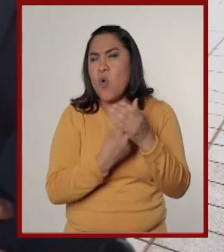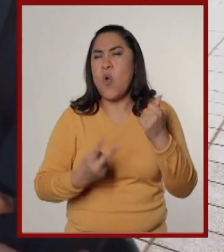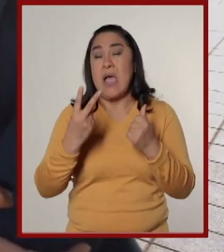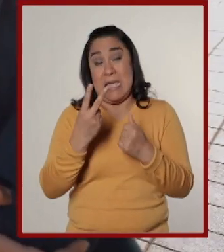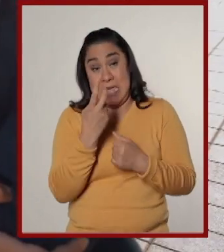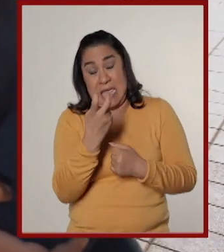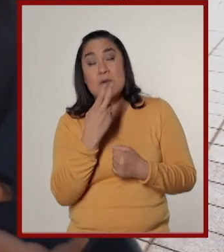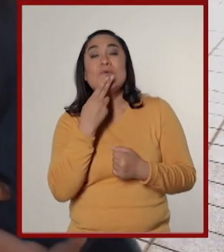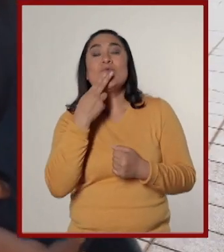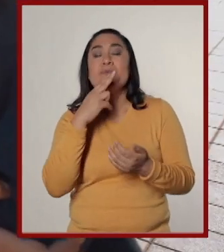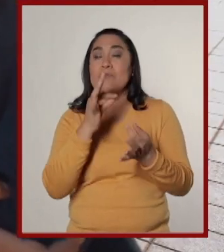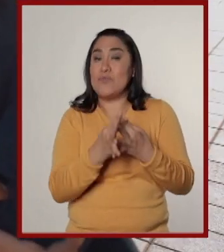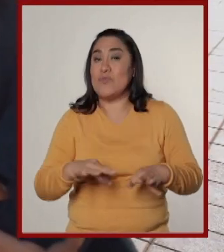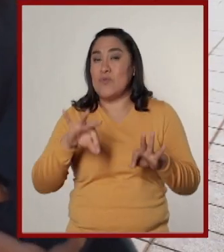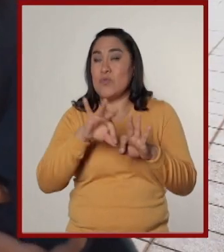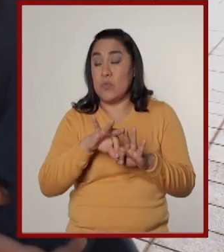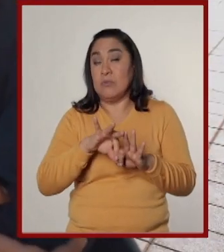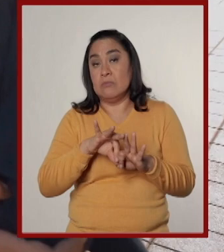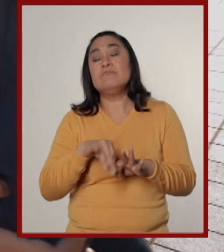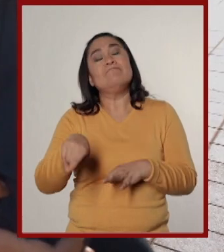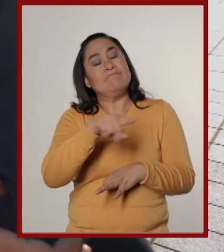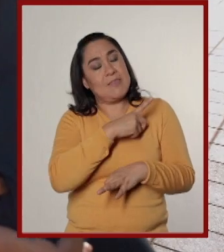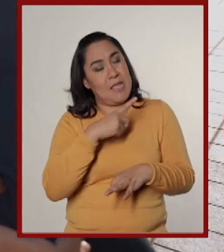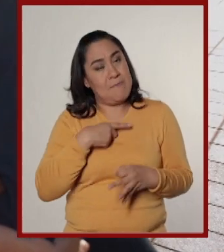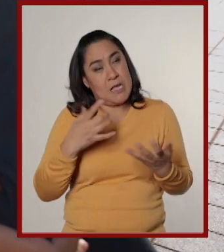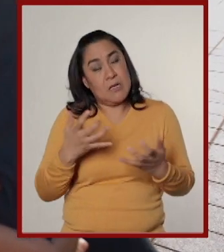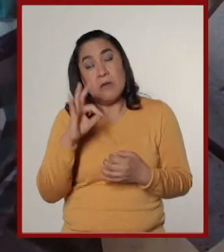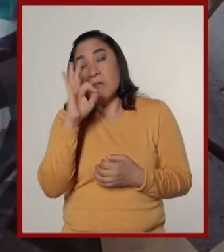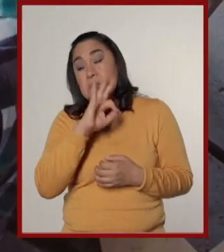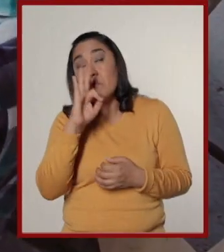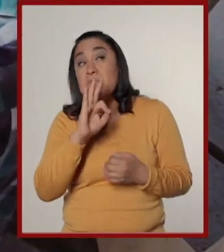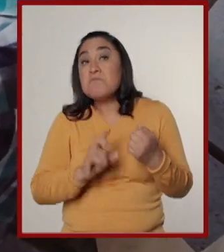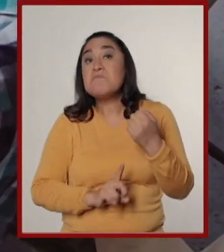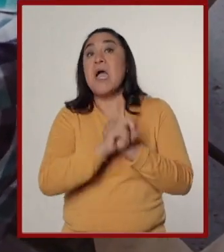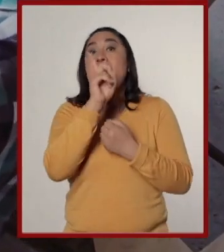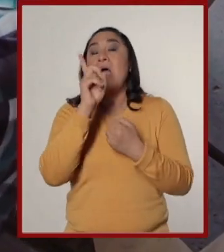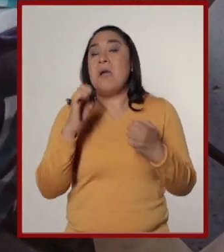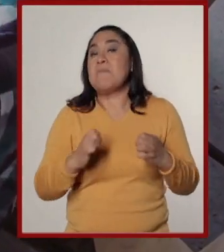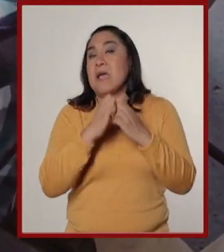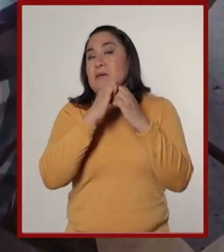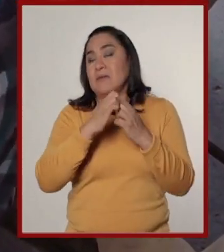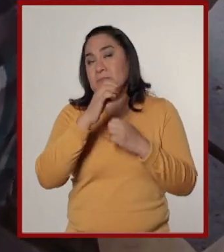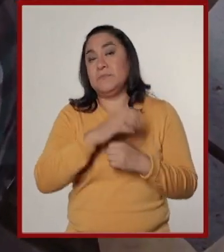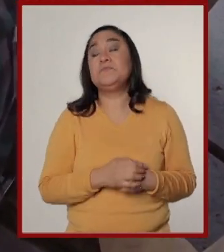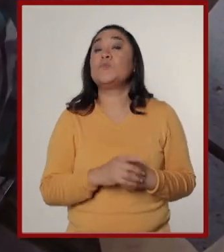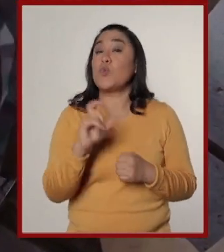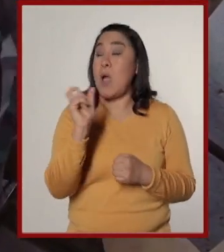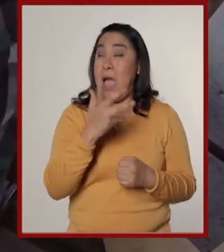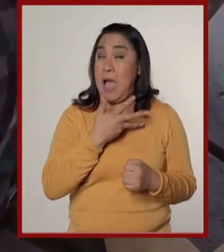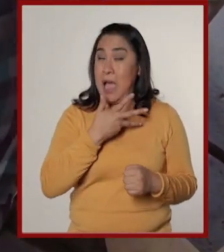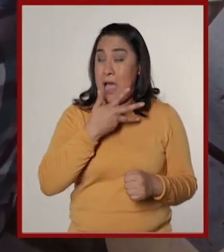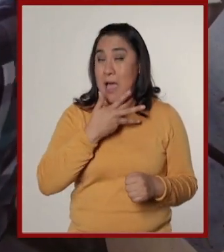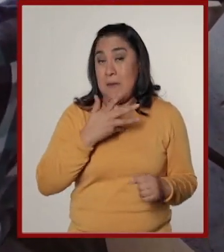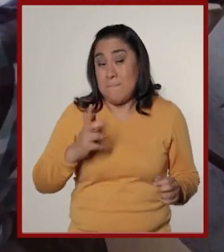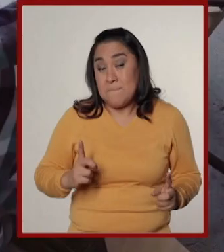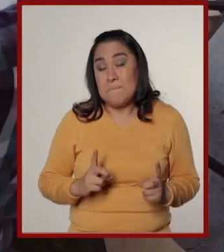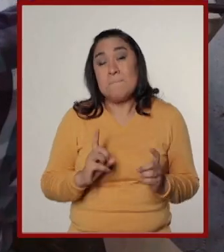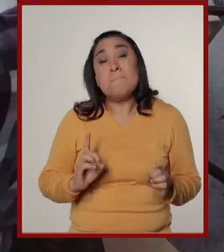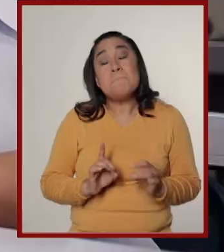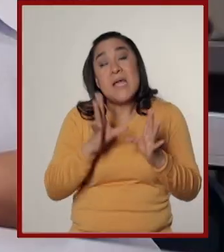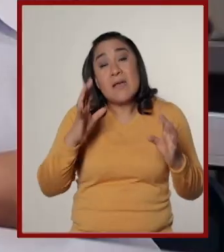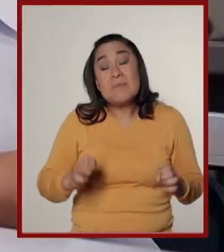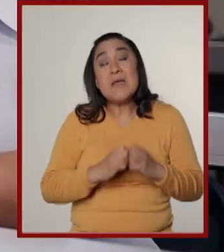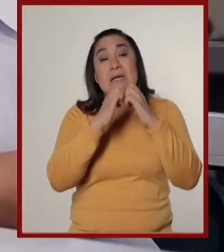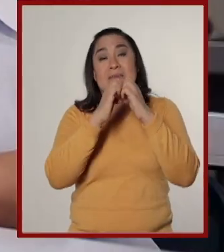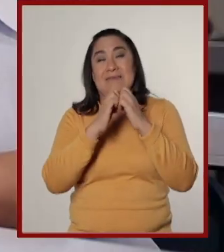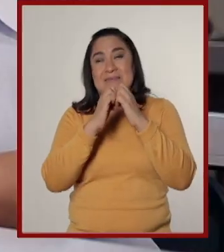un conflicto como un encuentro de mis intereses con los de otra persona, otro grupo. Sí es difícil, pero también es resolver un conflicto